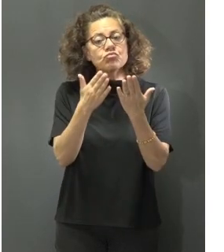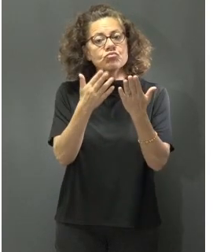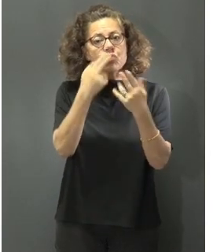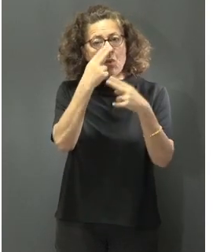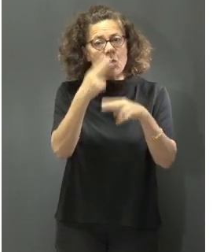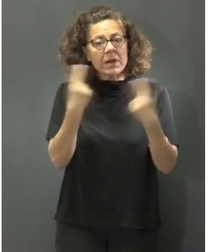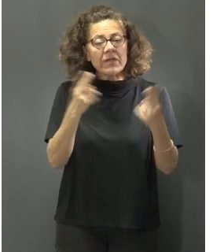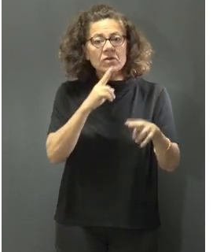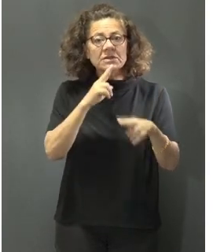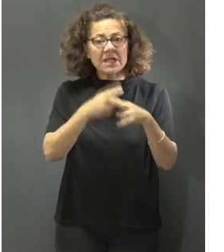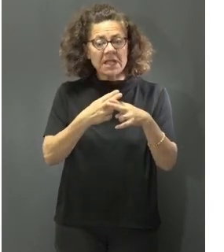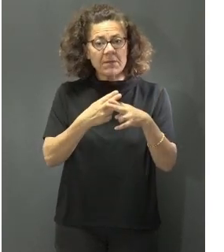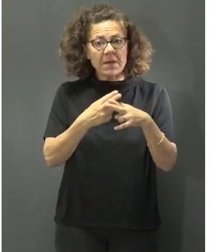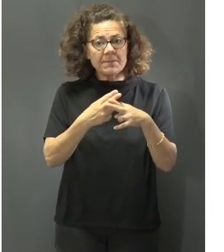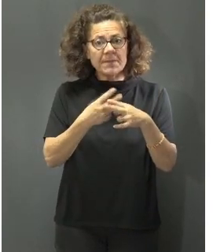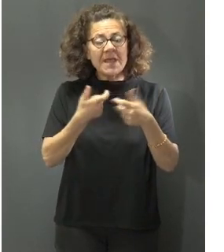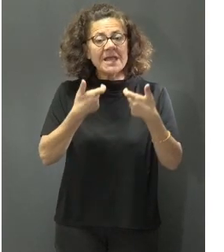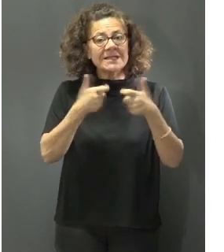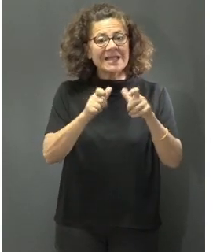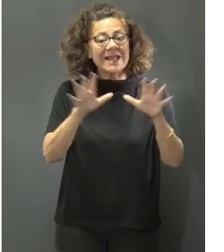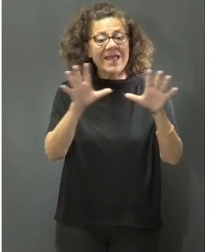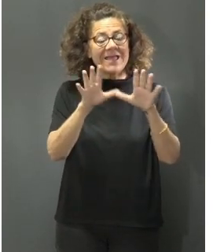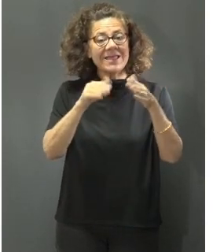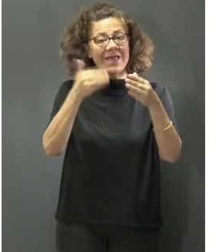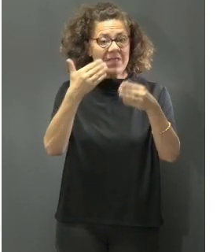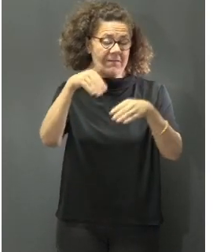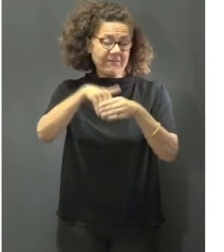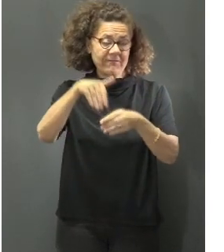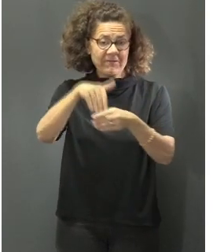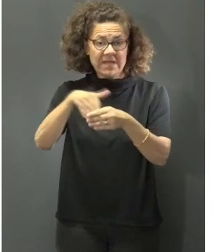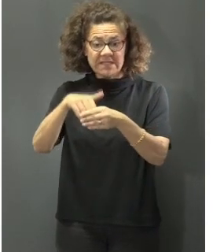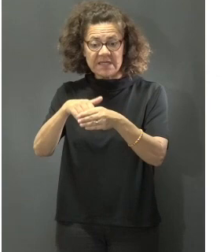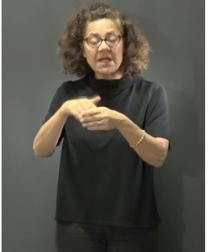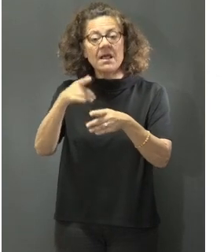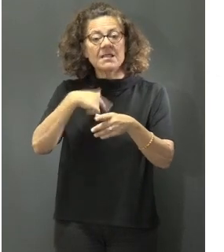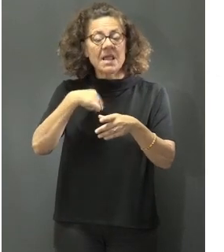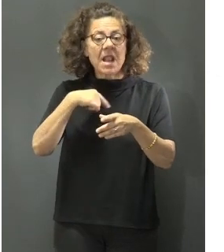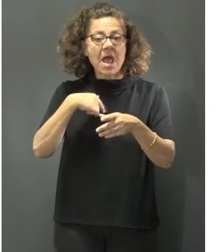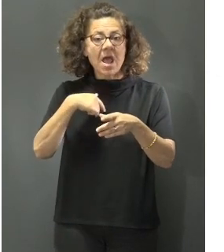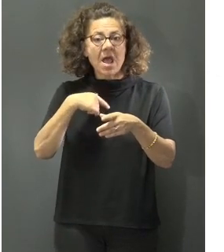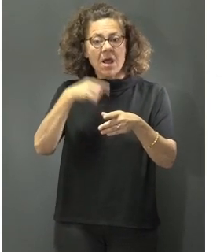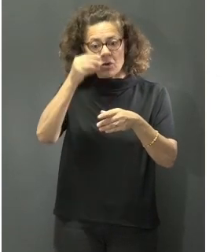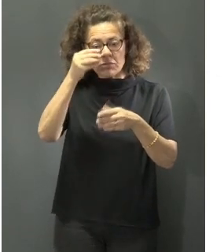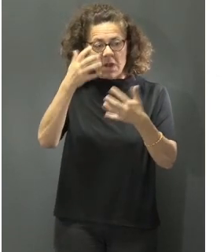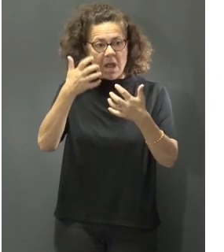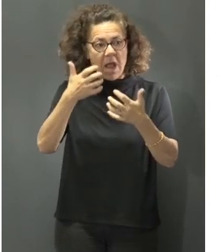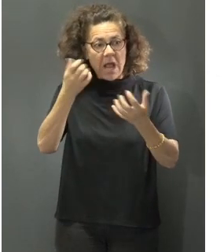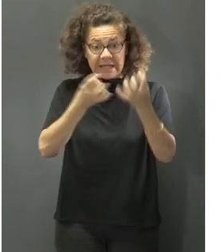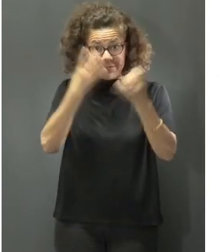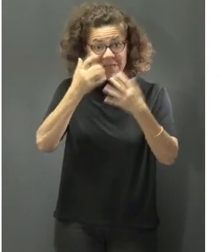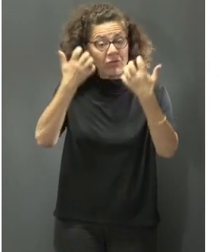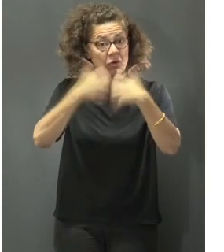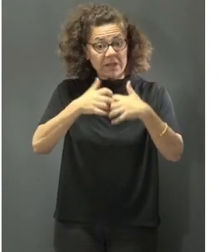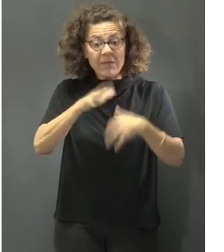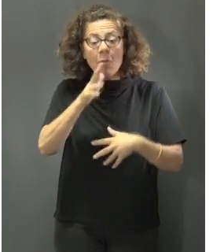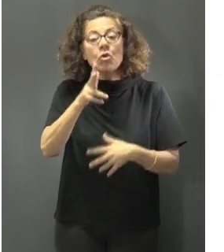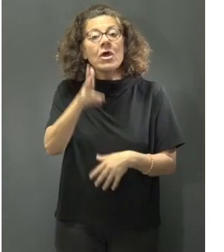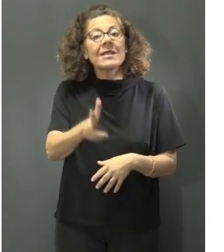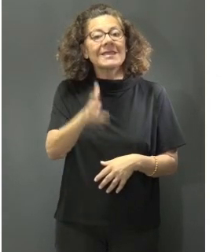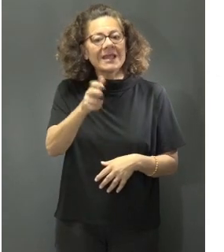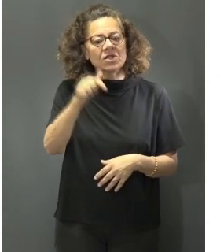se llama Serie 10 fichas sobre la accesibilidad cognitiva por derecho. Y justamente